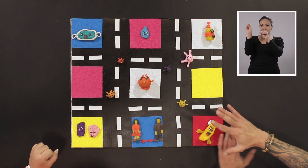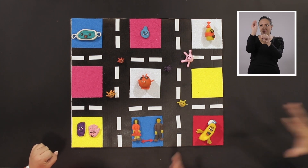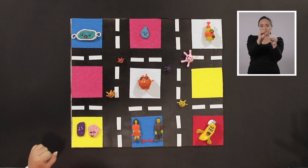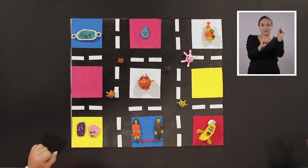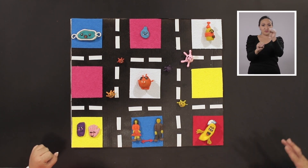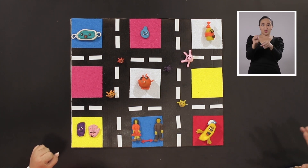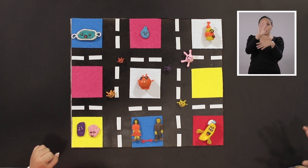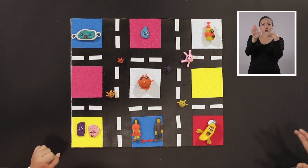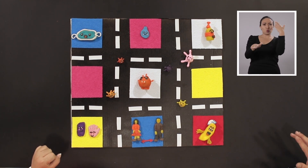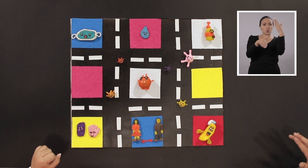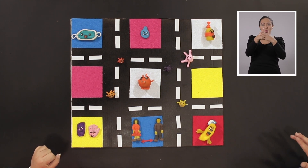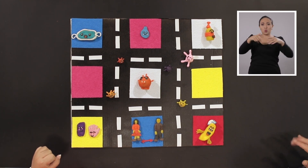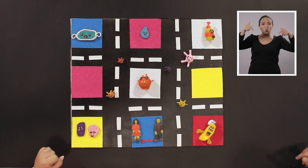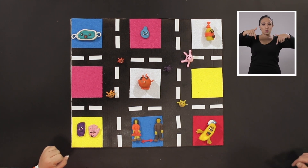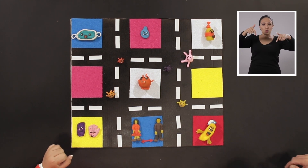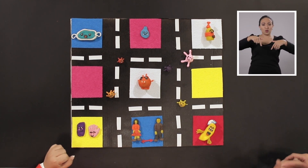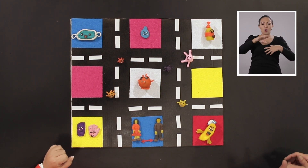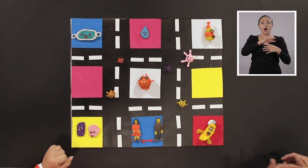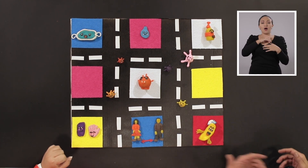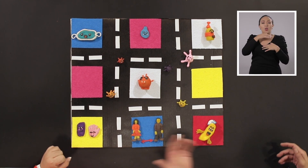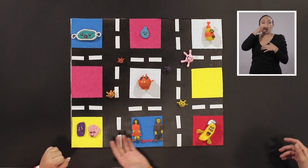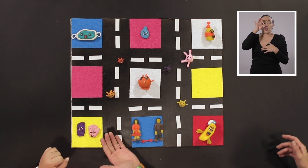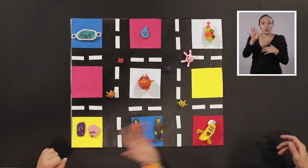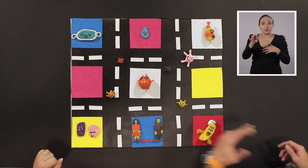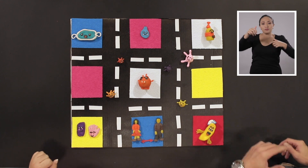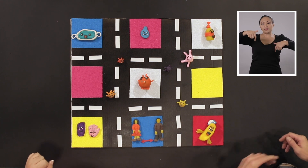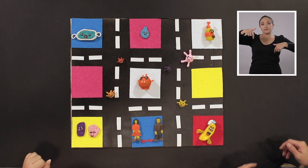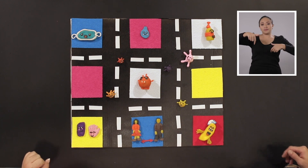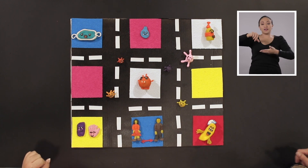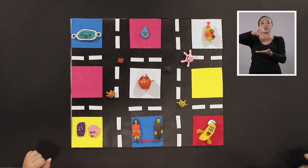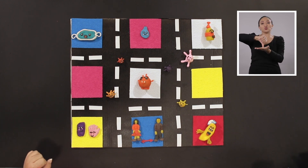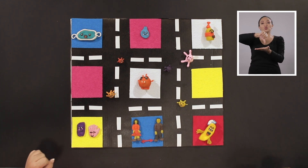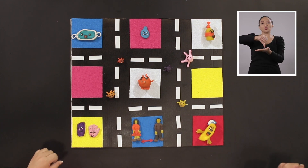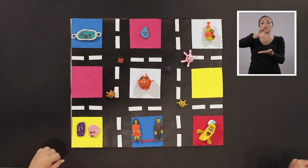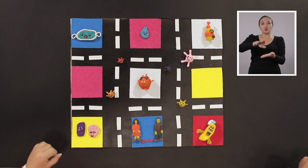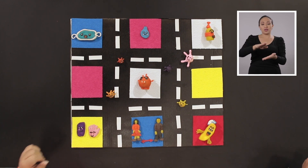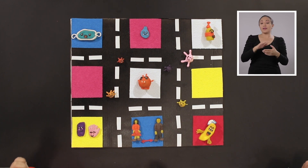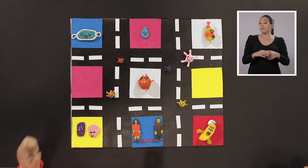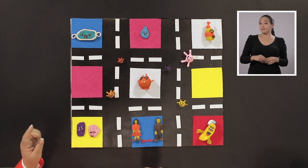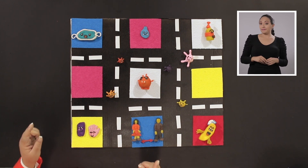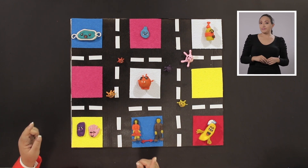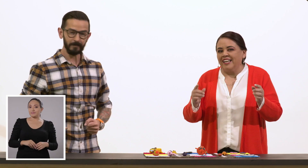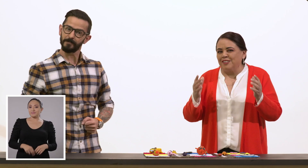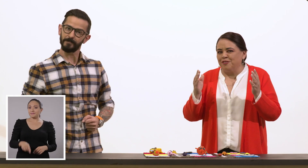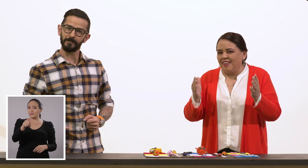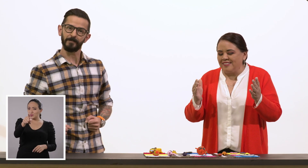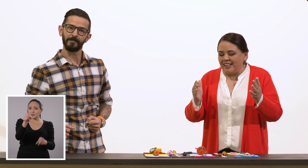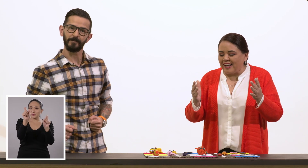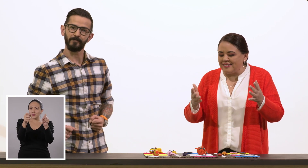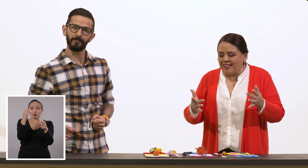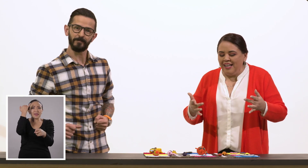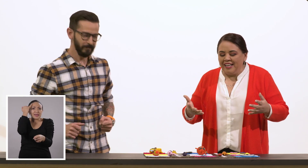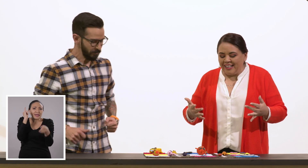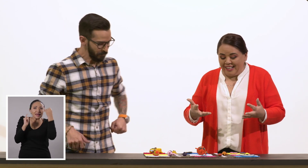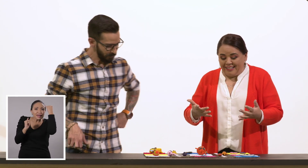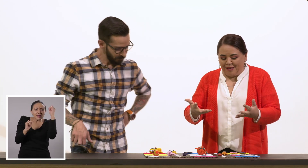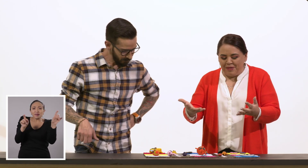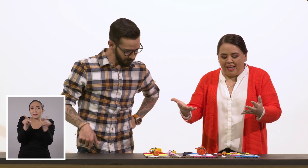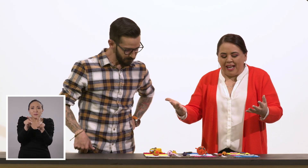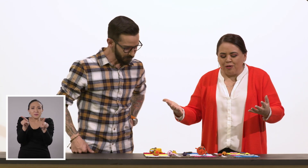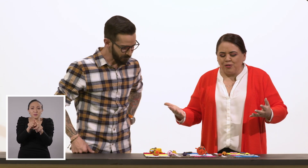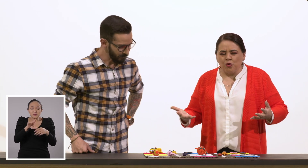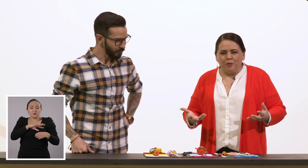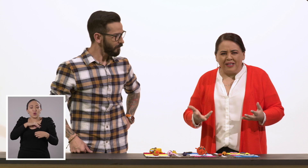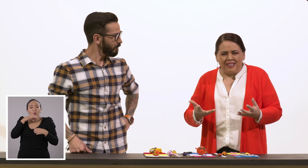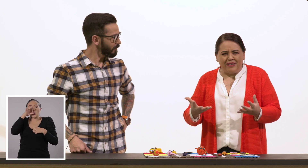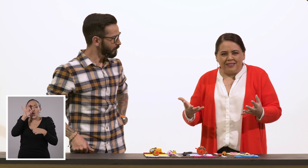todo lo relacionado al COVID en la ciudad COVID-19. Ah, muy bien. Chicos y chicas, ¿ustedes en casa creen